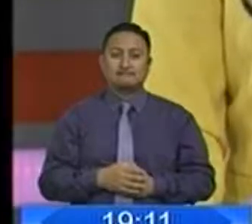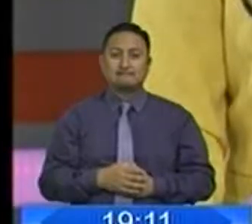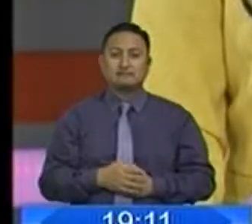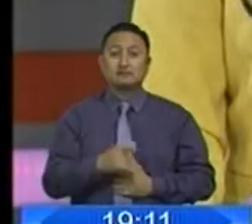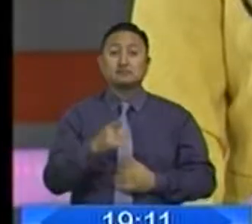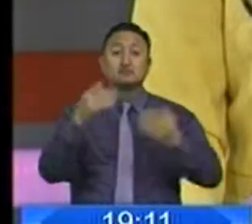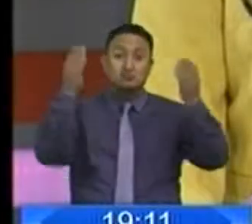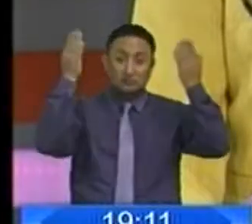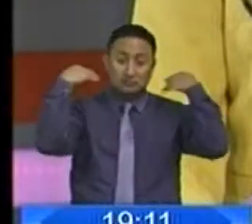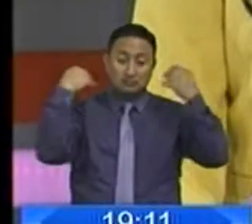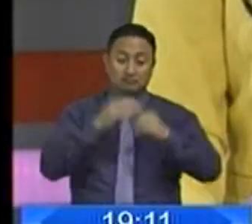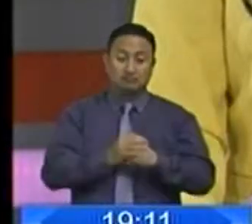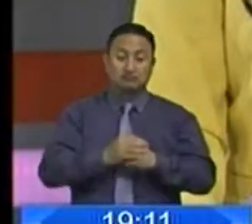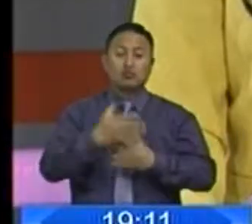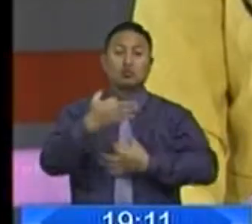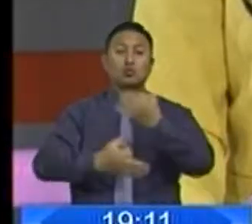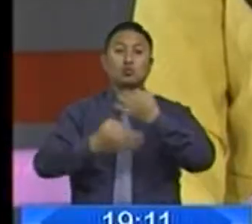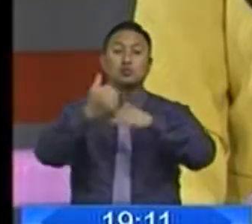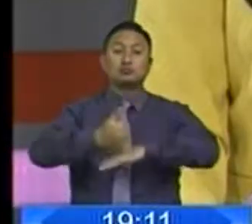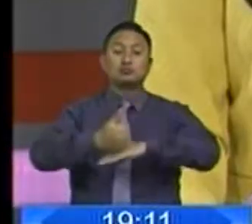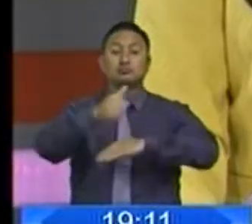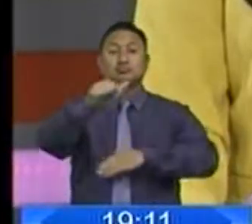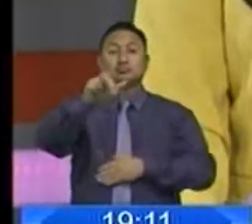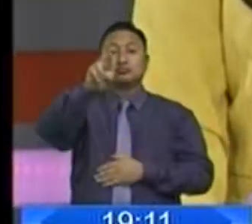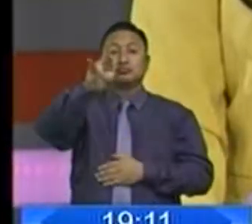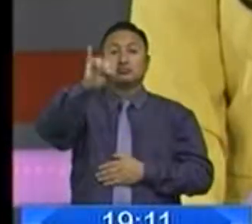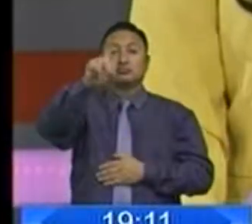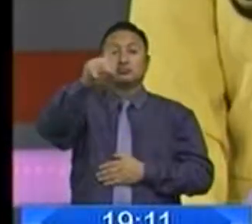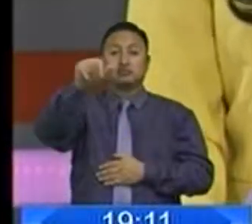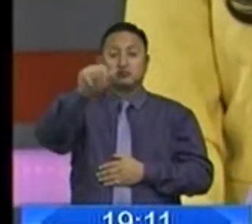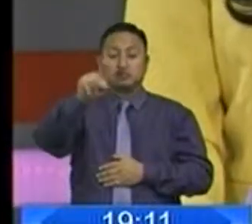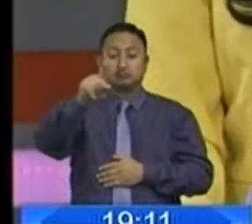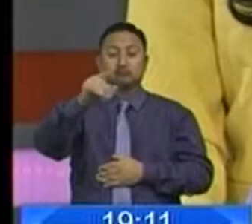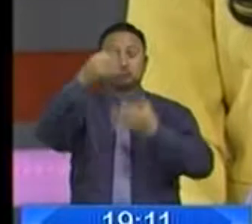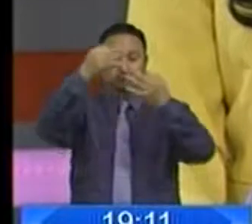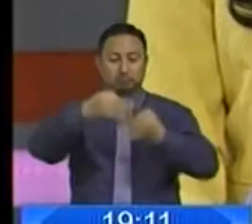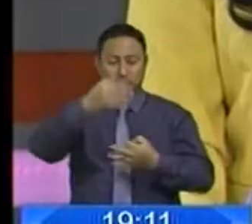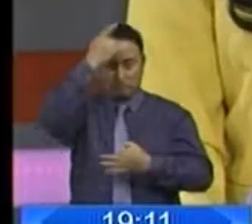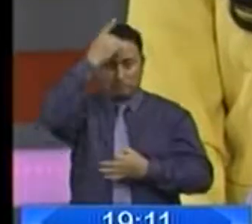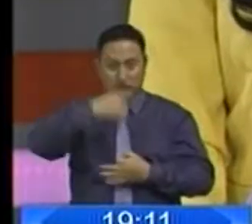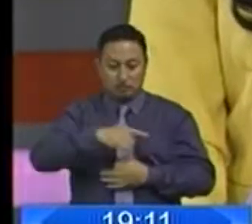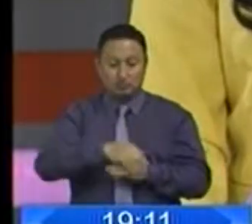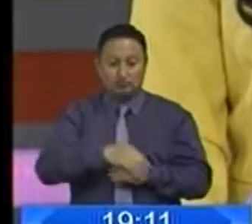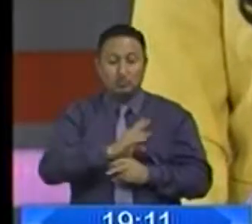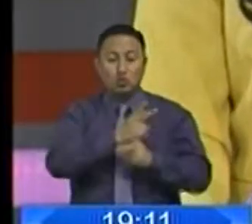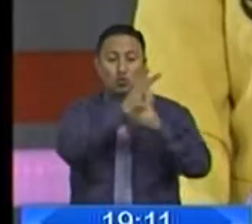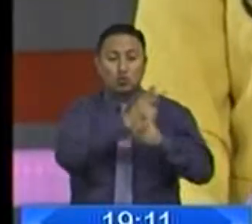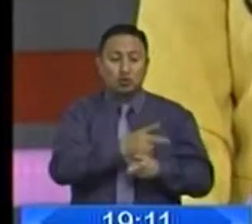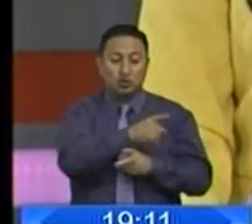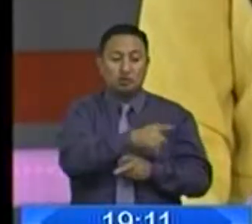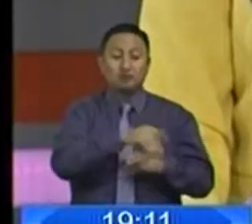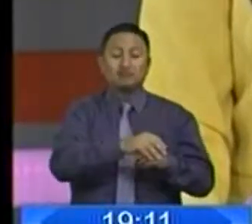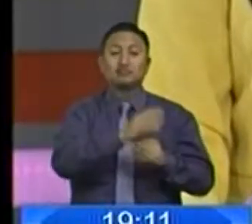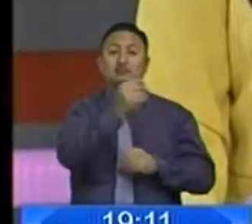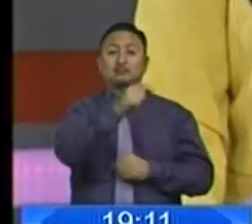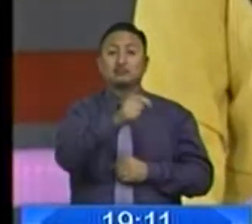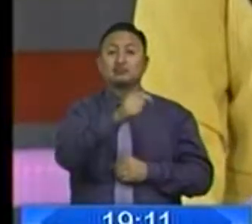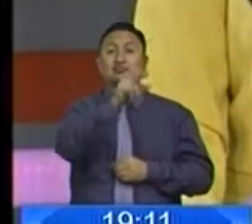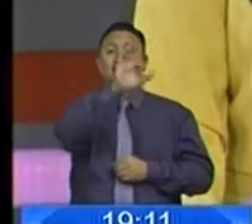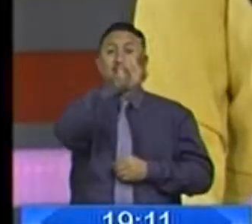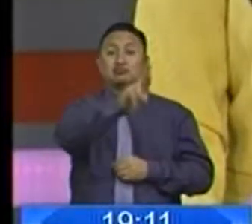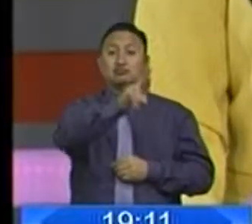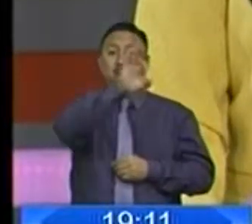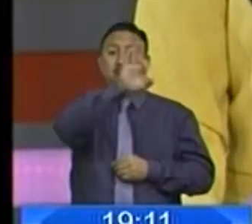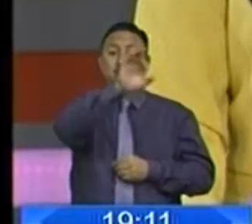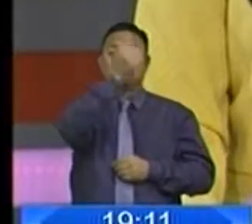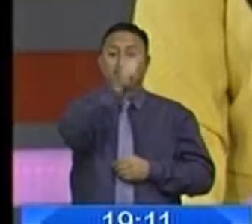En la ciudad de Guayaquil, la juez constitucional Arisa Ibarra ratificó la acción de protección y medidas cautelares a favor de RTS, con lo